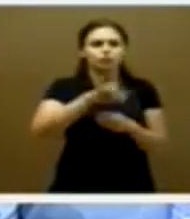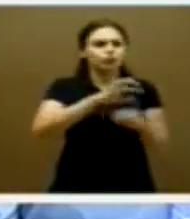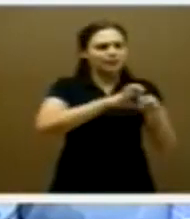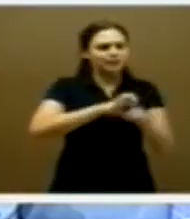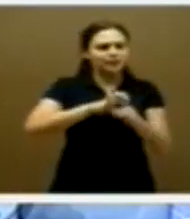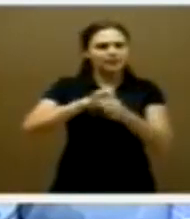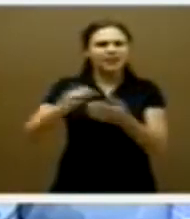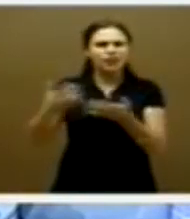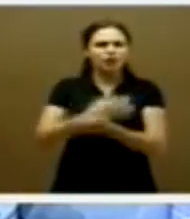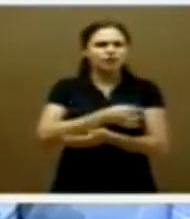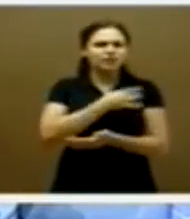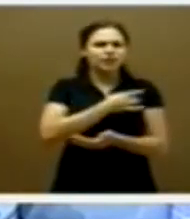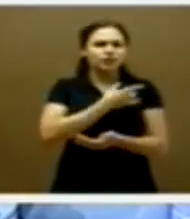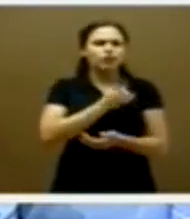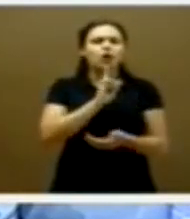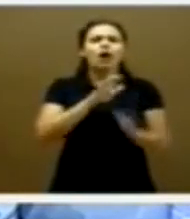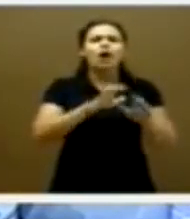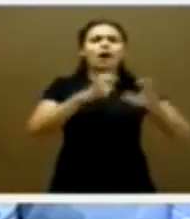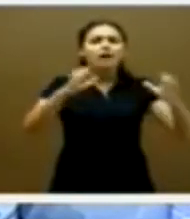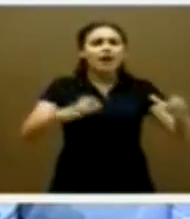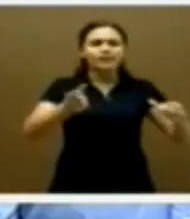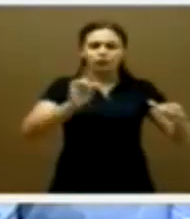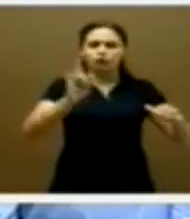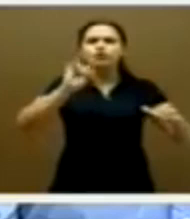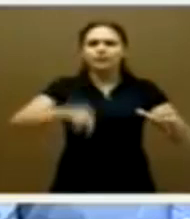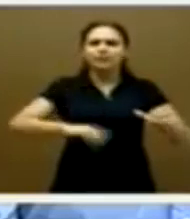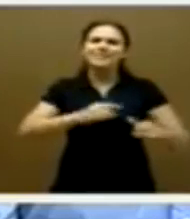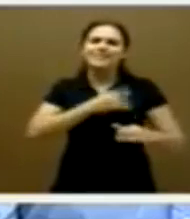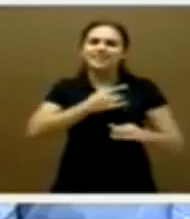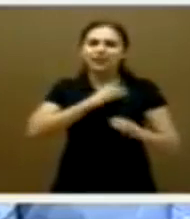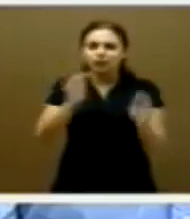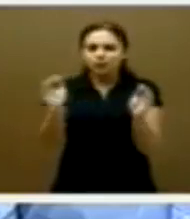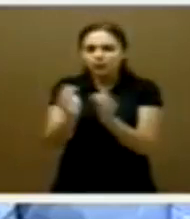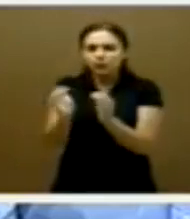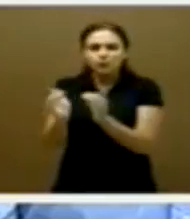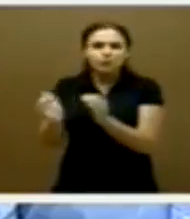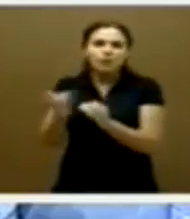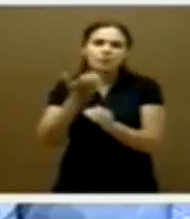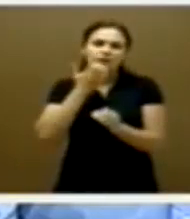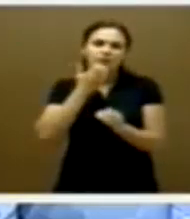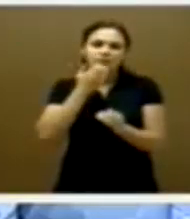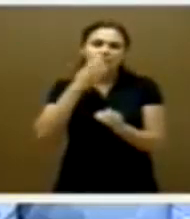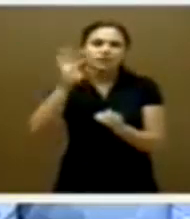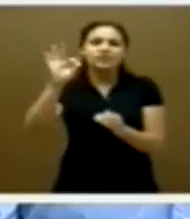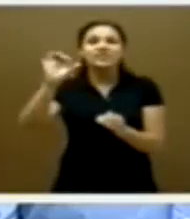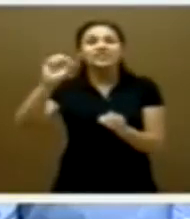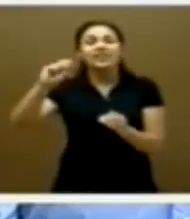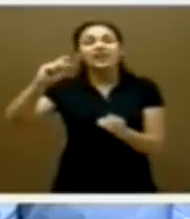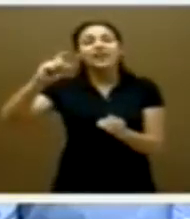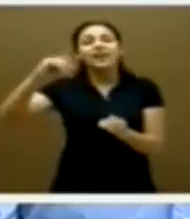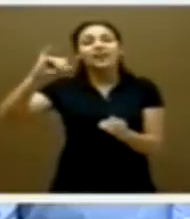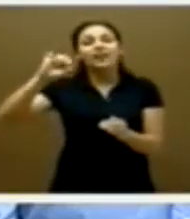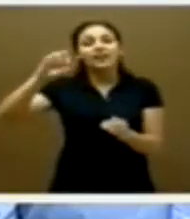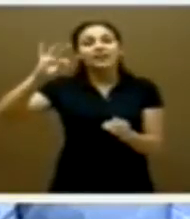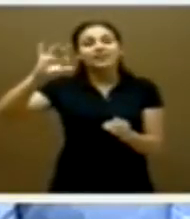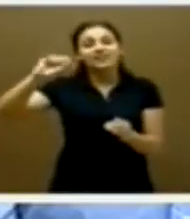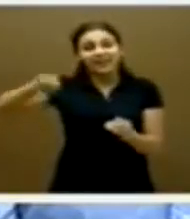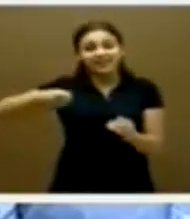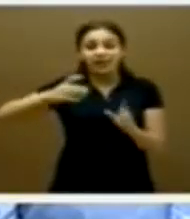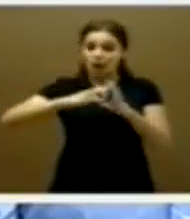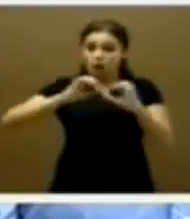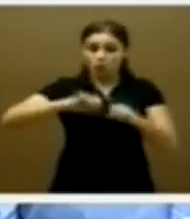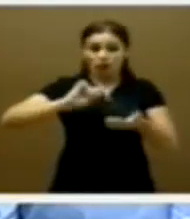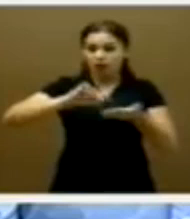los sindicatos, no solo a los mayoritarios, sino también a sindicatos pequeños como Segetex, que no firmó ese preacuerdo, pero